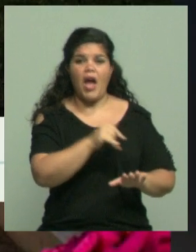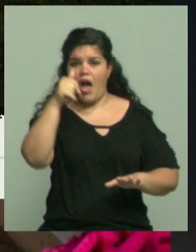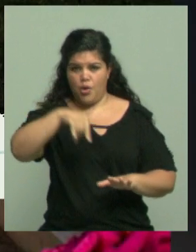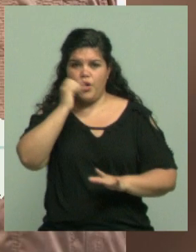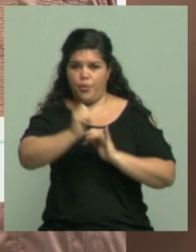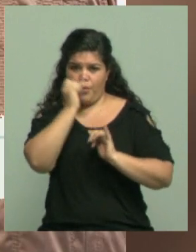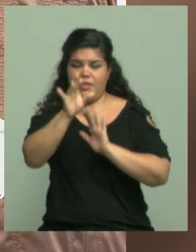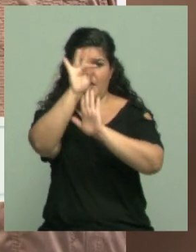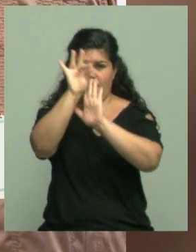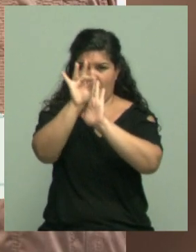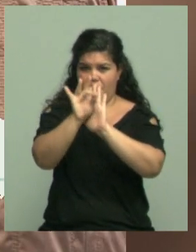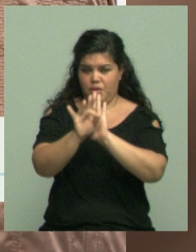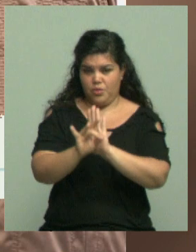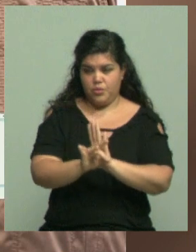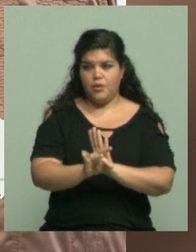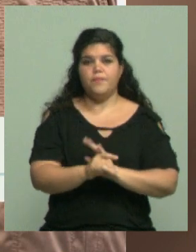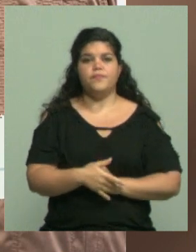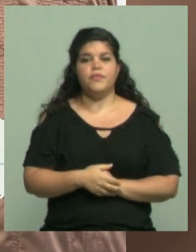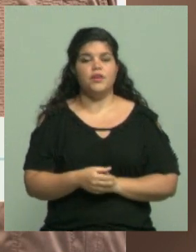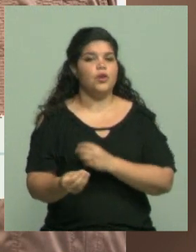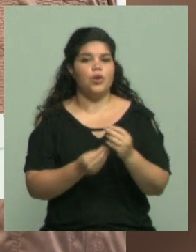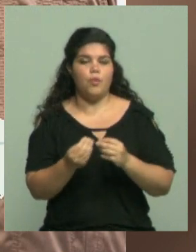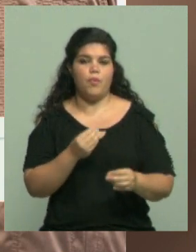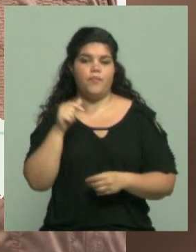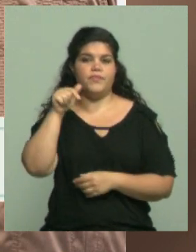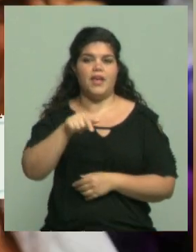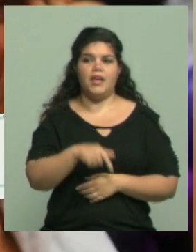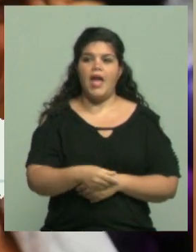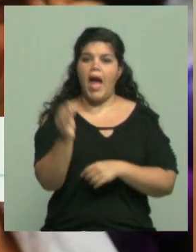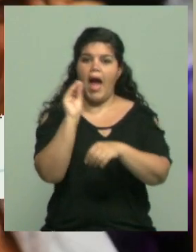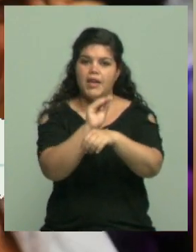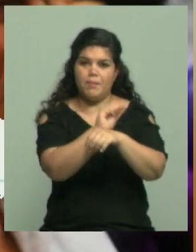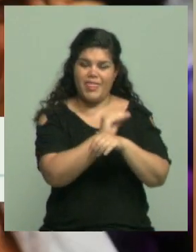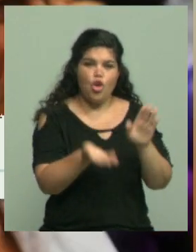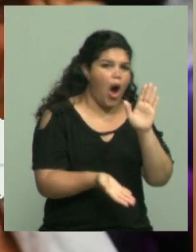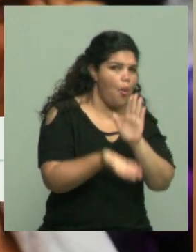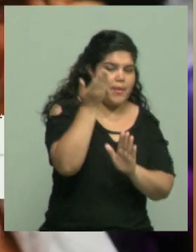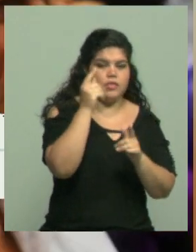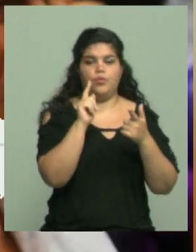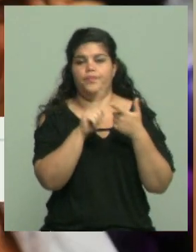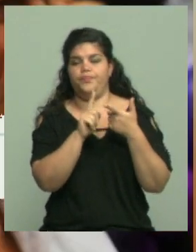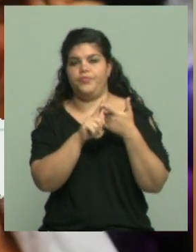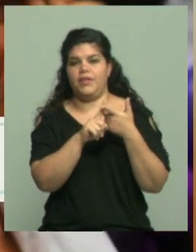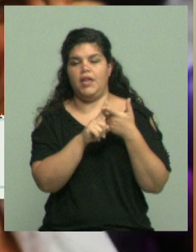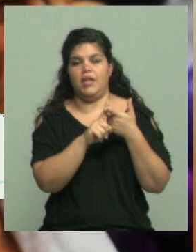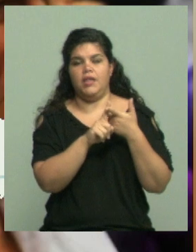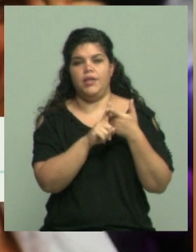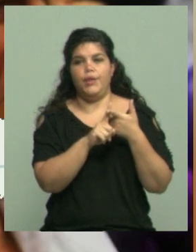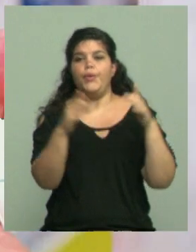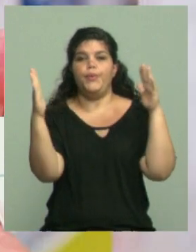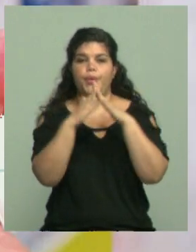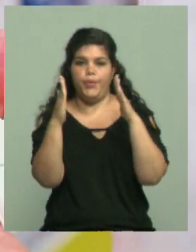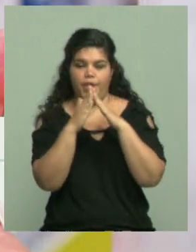rubros más significativos en el gasto de los adultos mayores? Alimentos, ¿sí? También tenemos